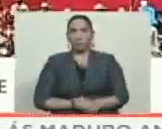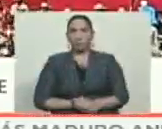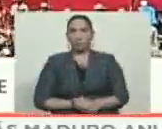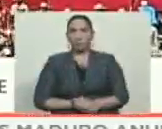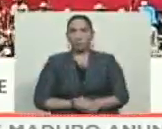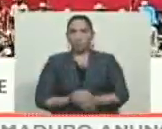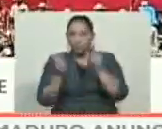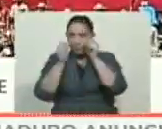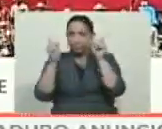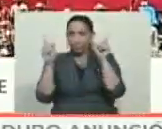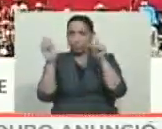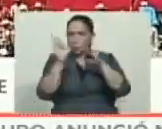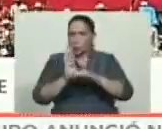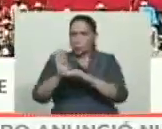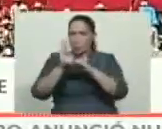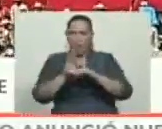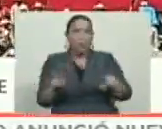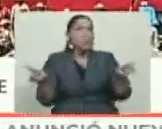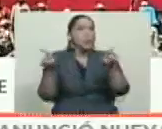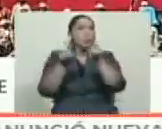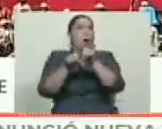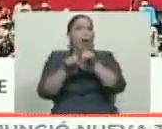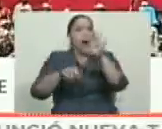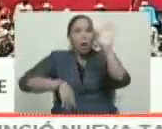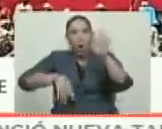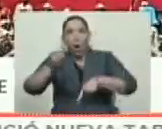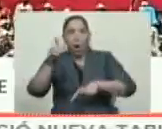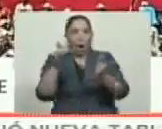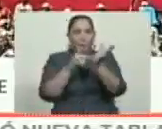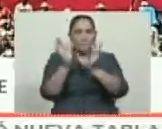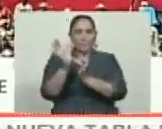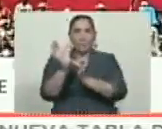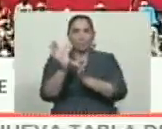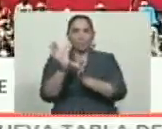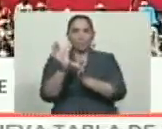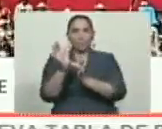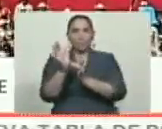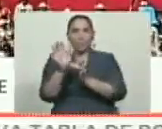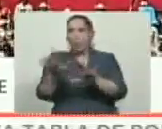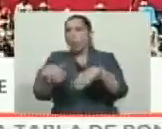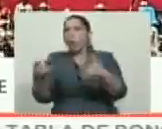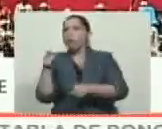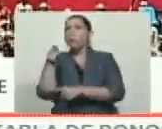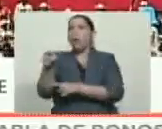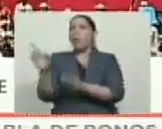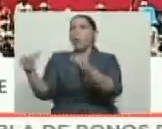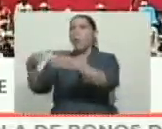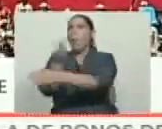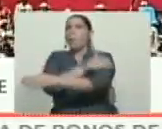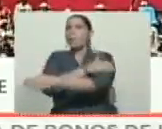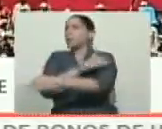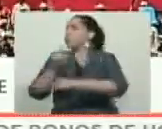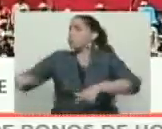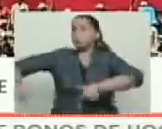así como lo hicimos aquel 11 de abril, y que cuando ellos quieran, nosotros